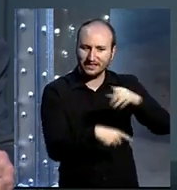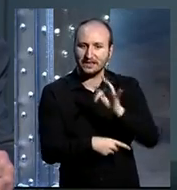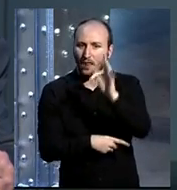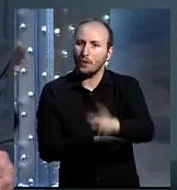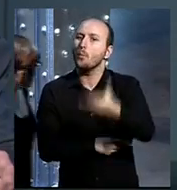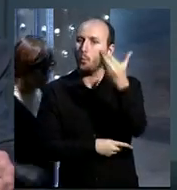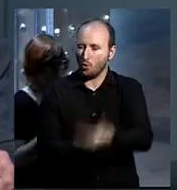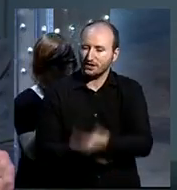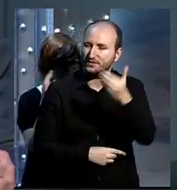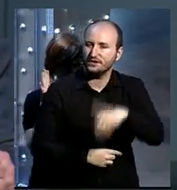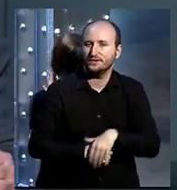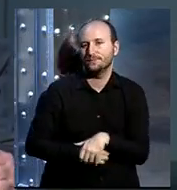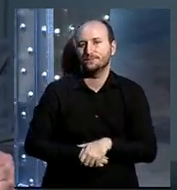¿no?